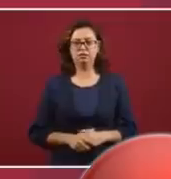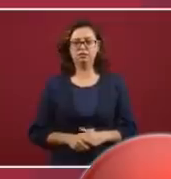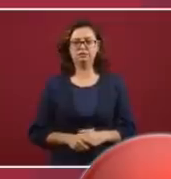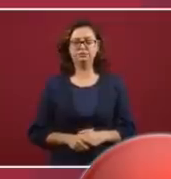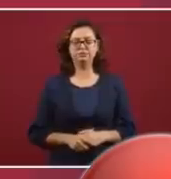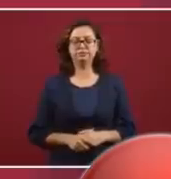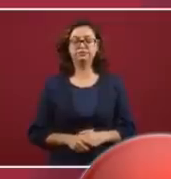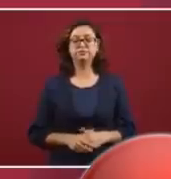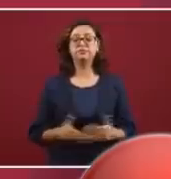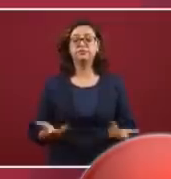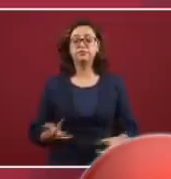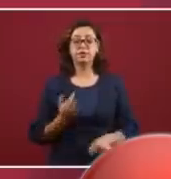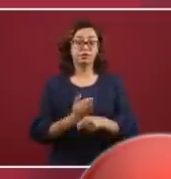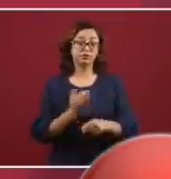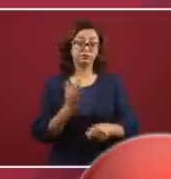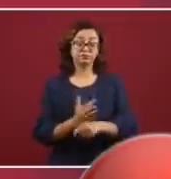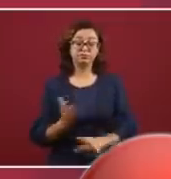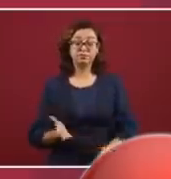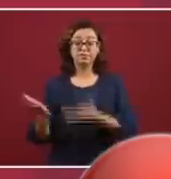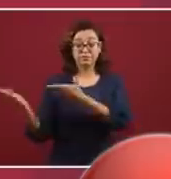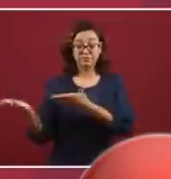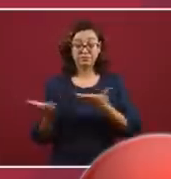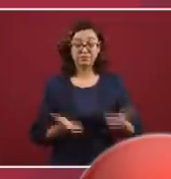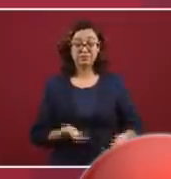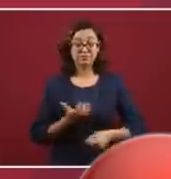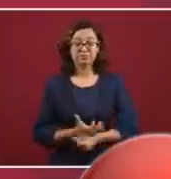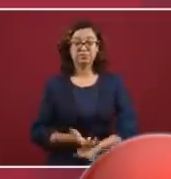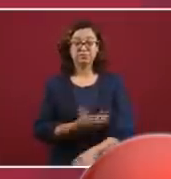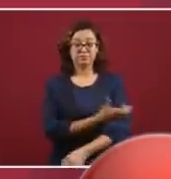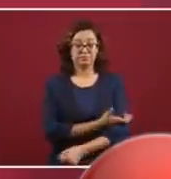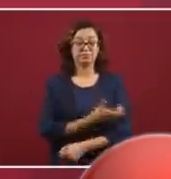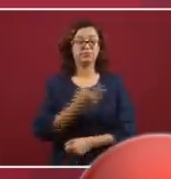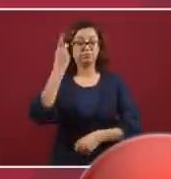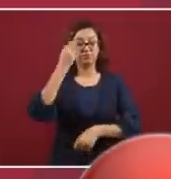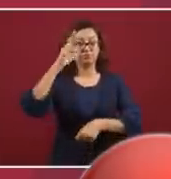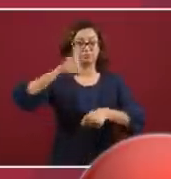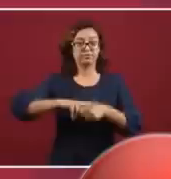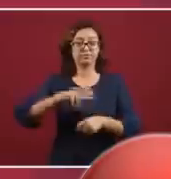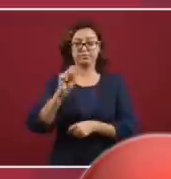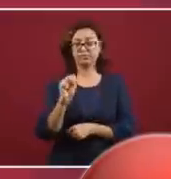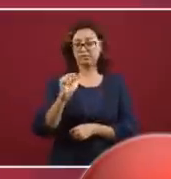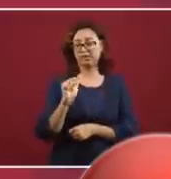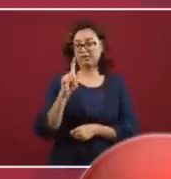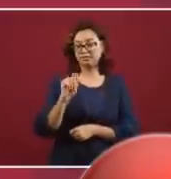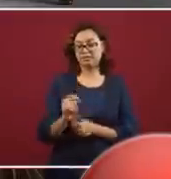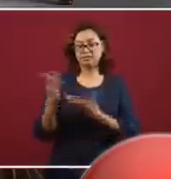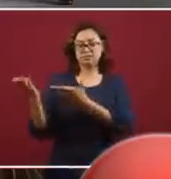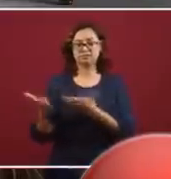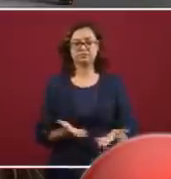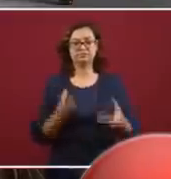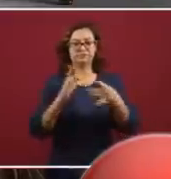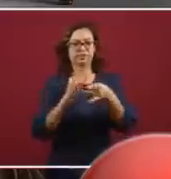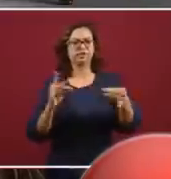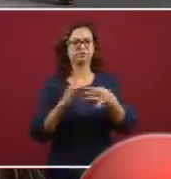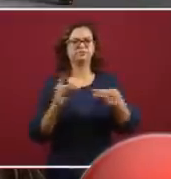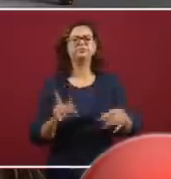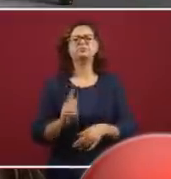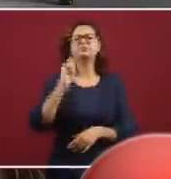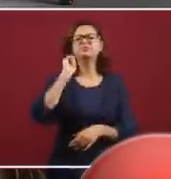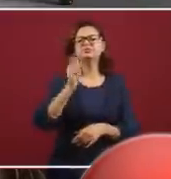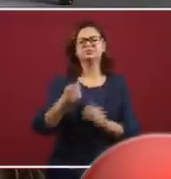Entonces la directora de el SAT va a explicar en qué